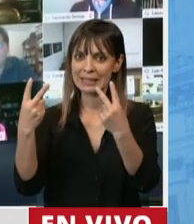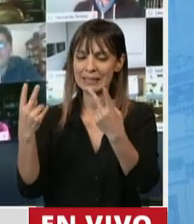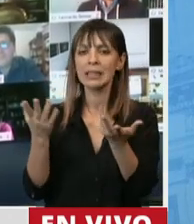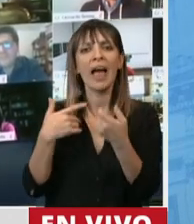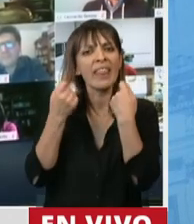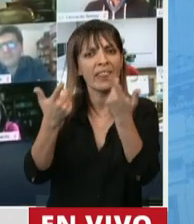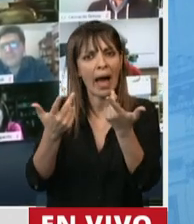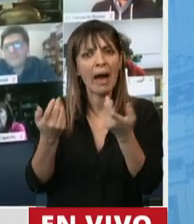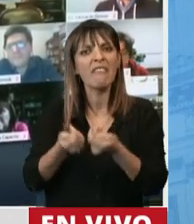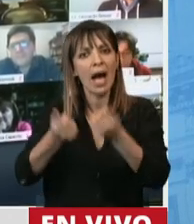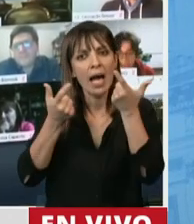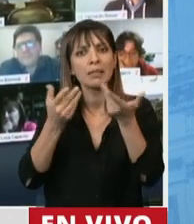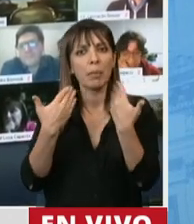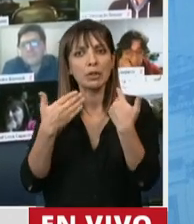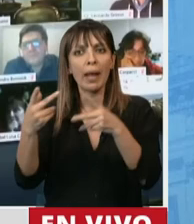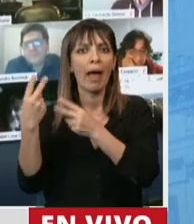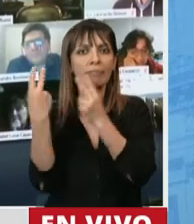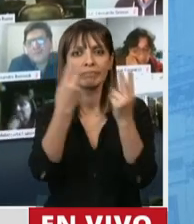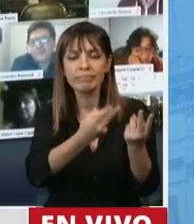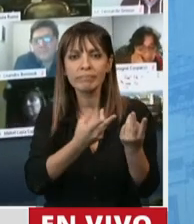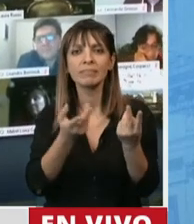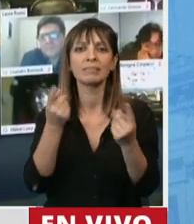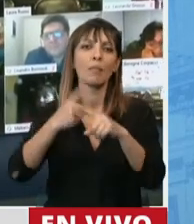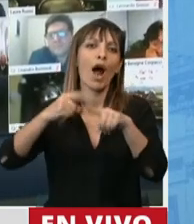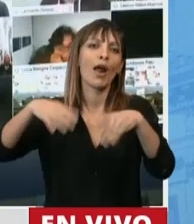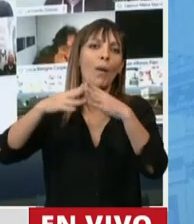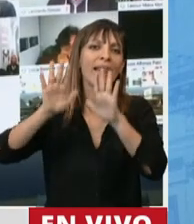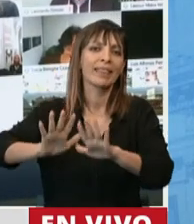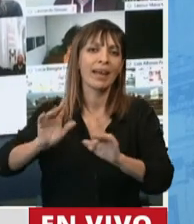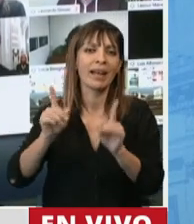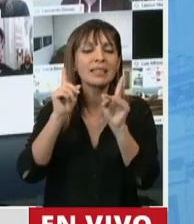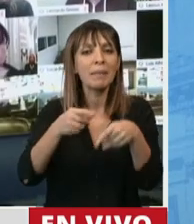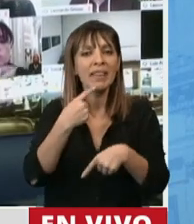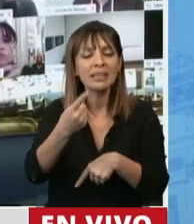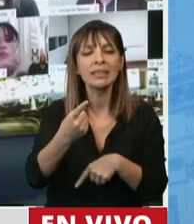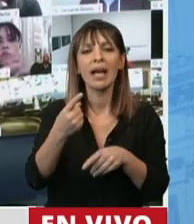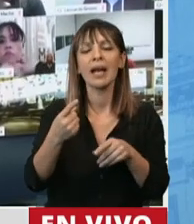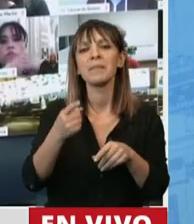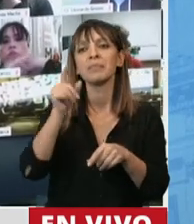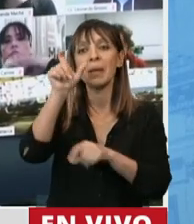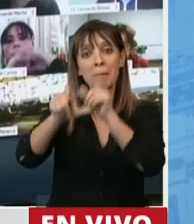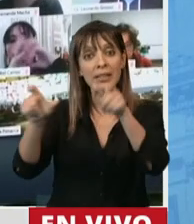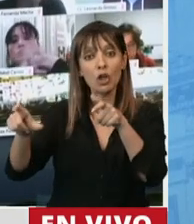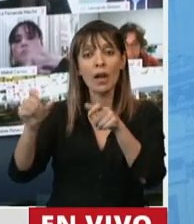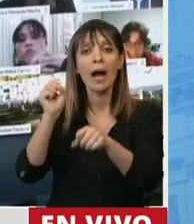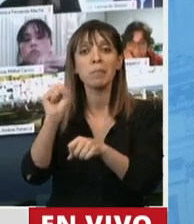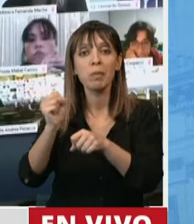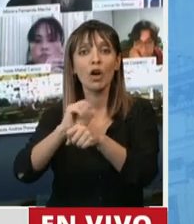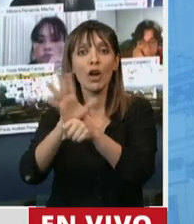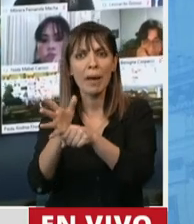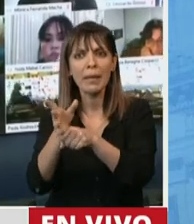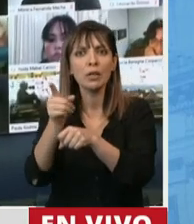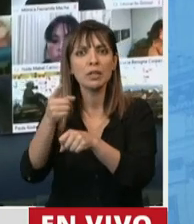el traslado público se hace un poco más complicado por la cuarentena, declara a estos ciudadanos que a pesar de haber tenido esta